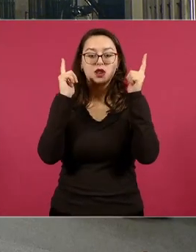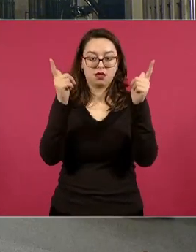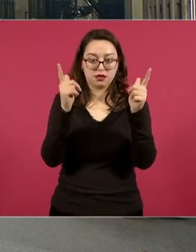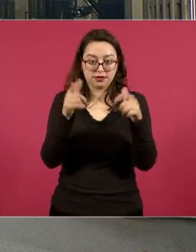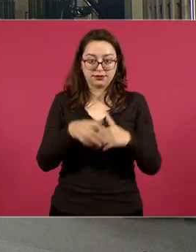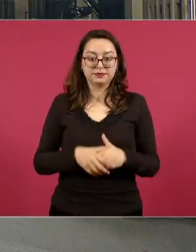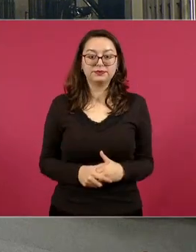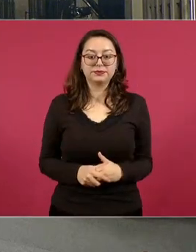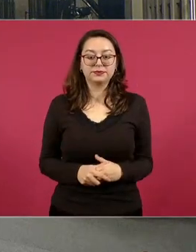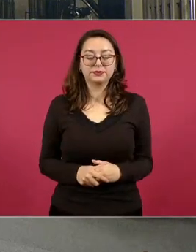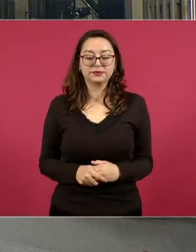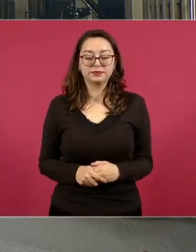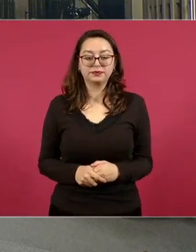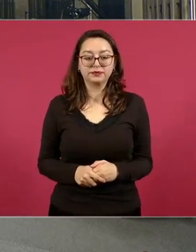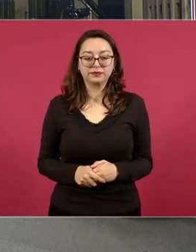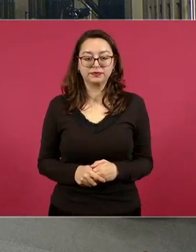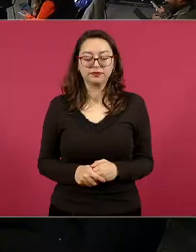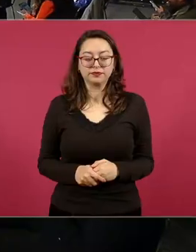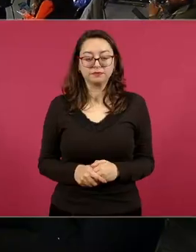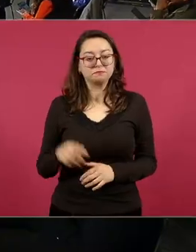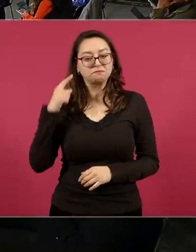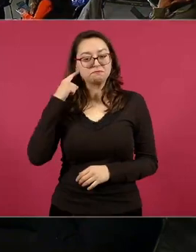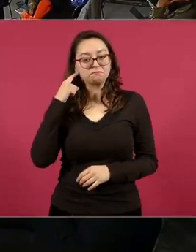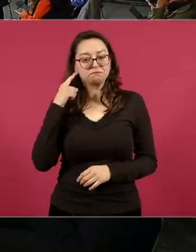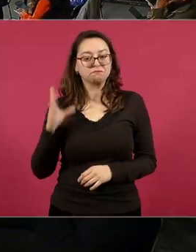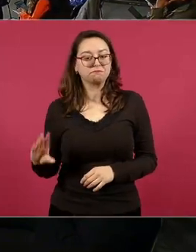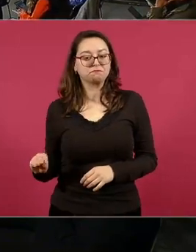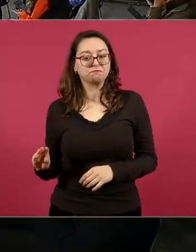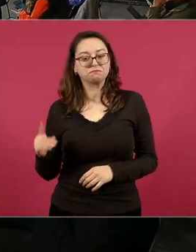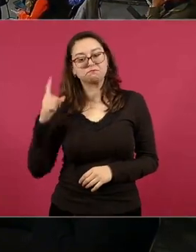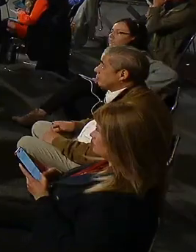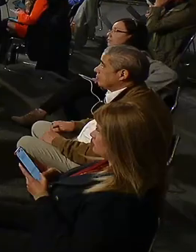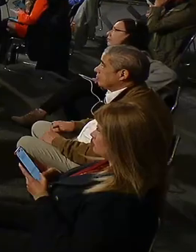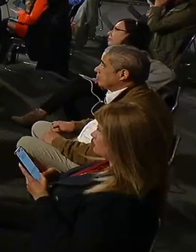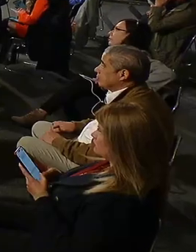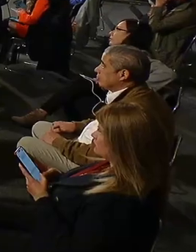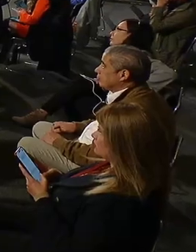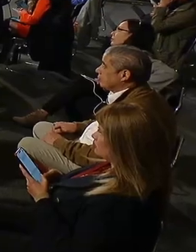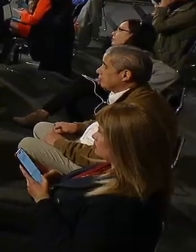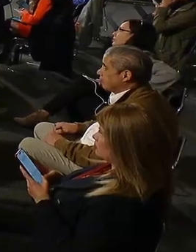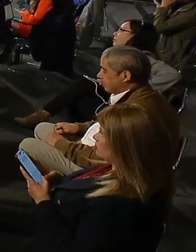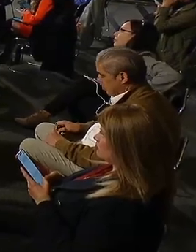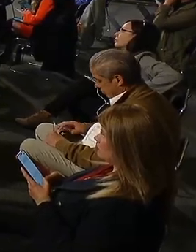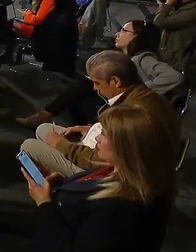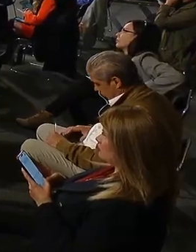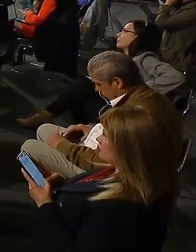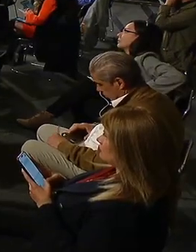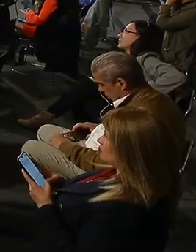no podría haber alguna buena noticia para México ya se ha avanzado